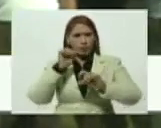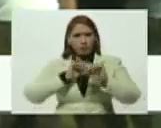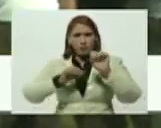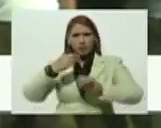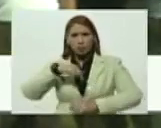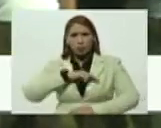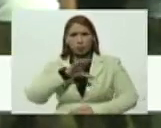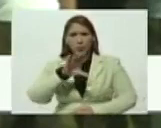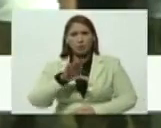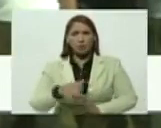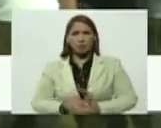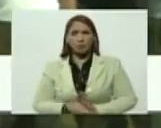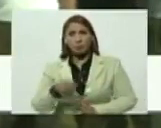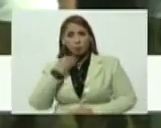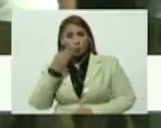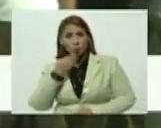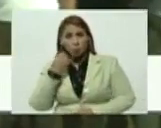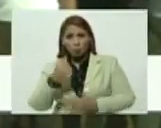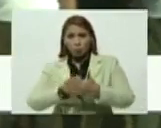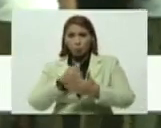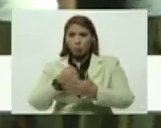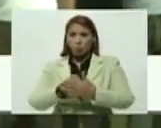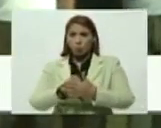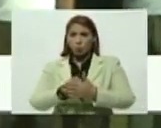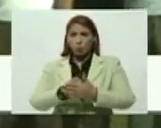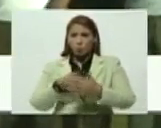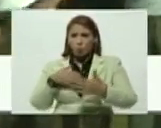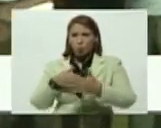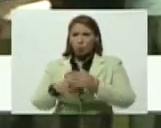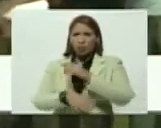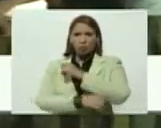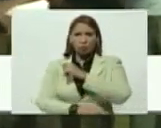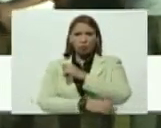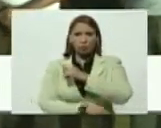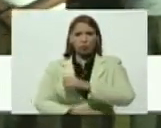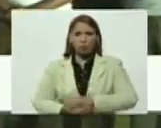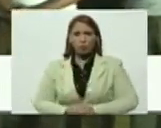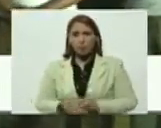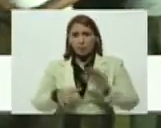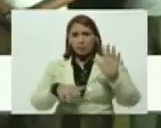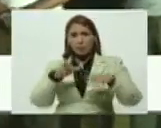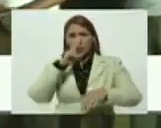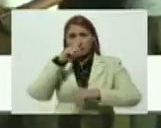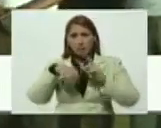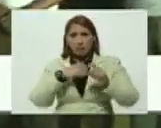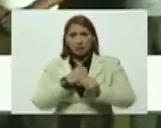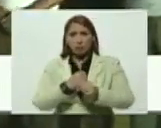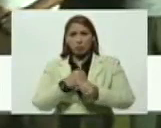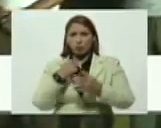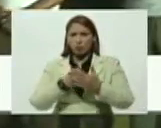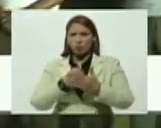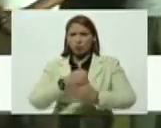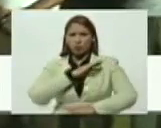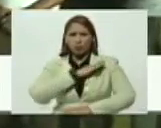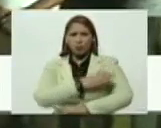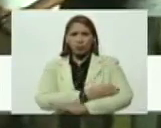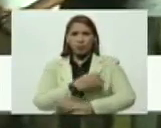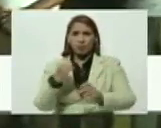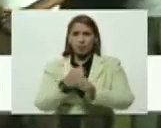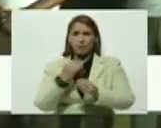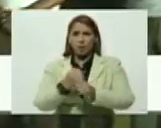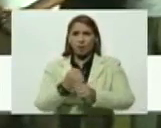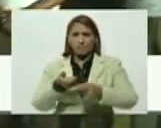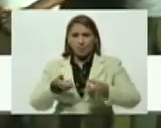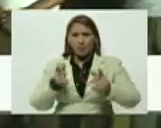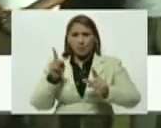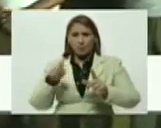patria. Somos una juventud que lucha contra la ineficiencia, la corrupción. Son 13 años del duro trabajo que nos han permitido,